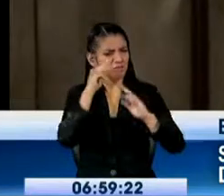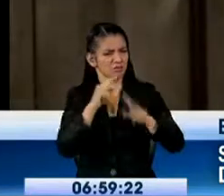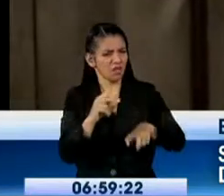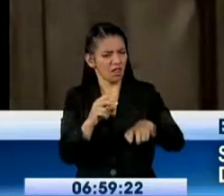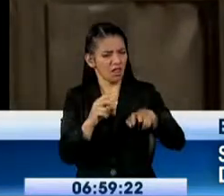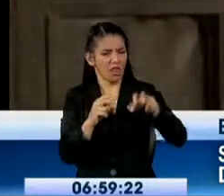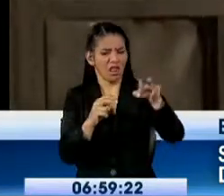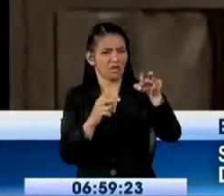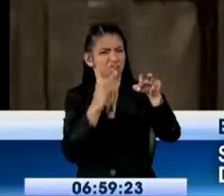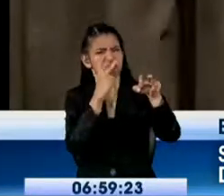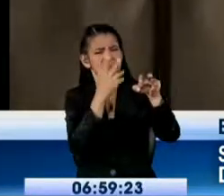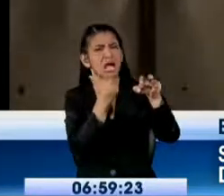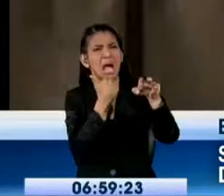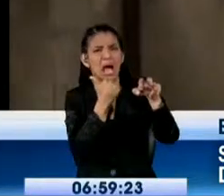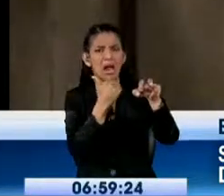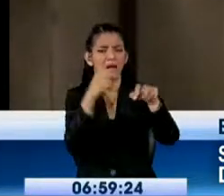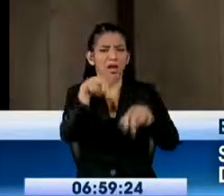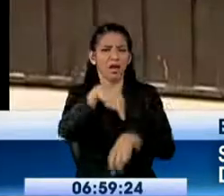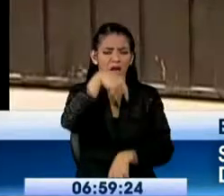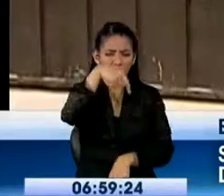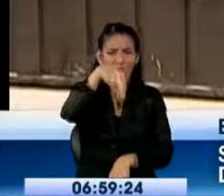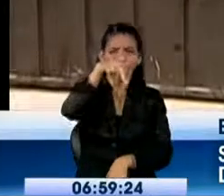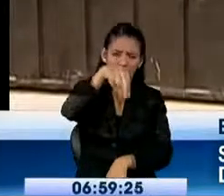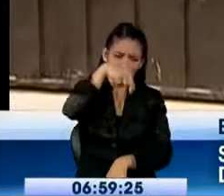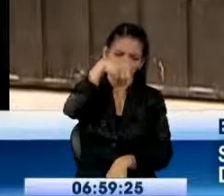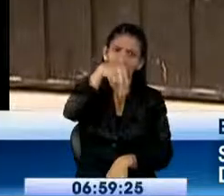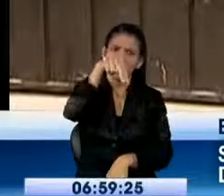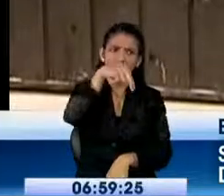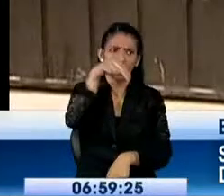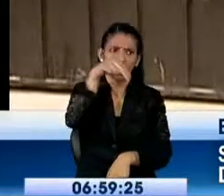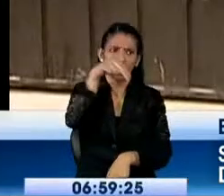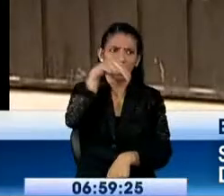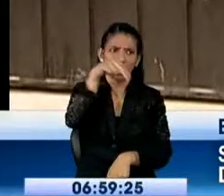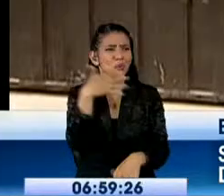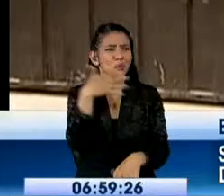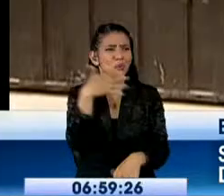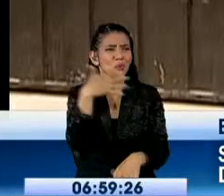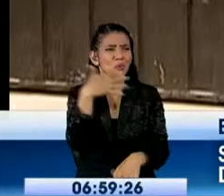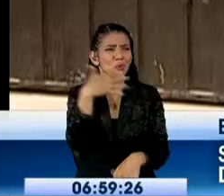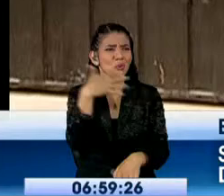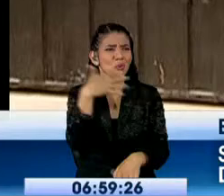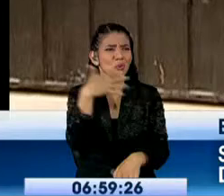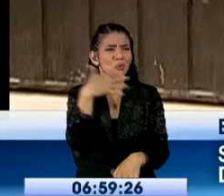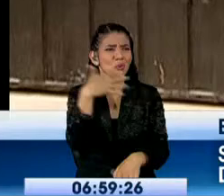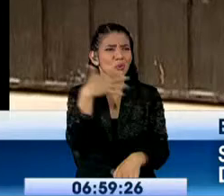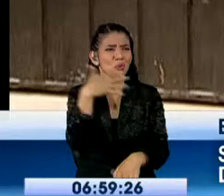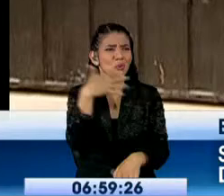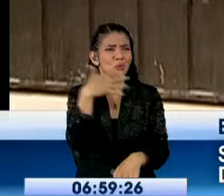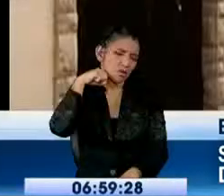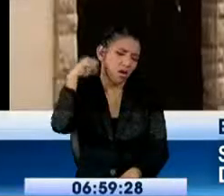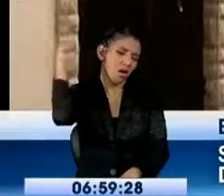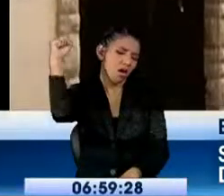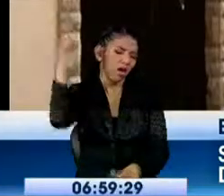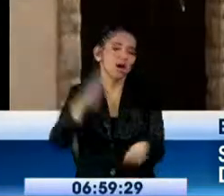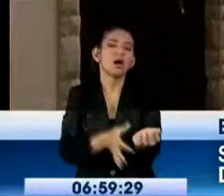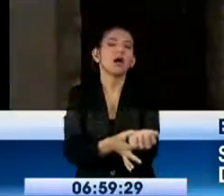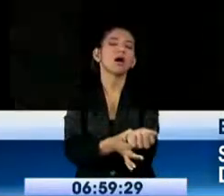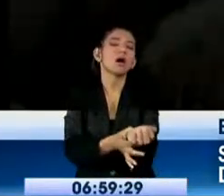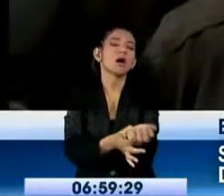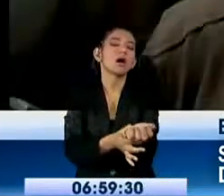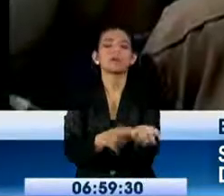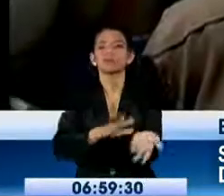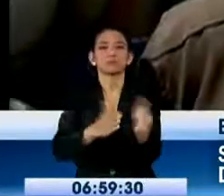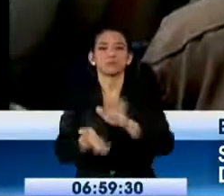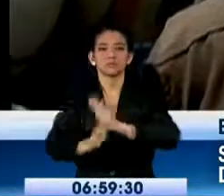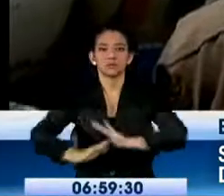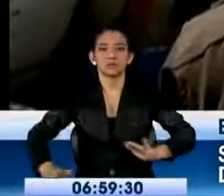primer piso. Rápidamente se acercó y confirmó que el ahora fallecido tenía una cuerda en el cuello y sus signos vitales eran nulos.